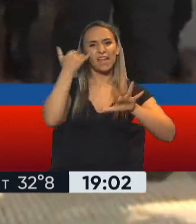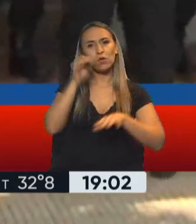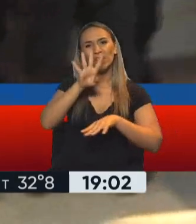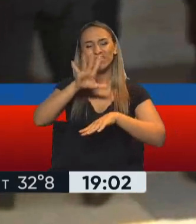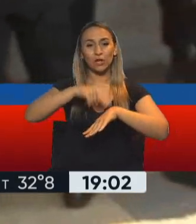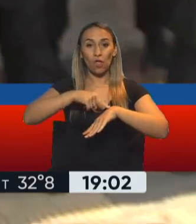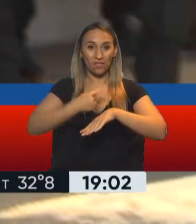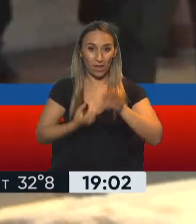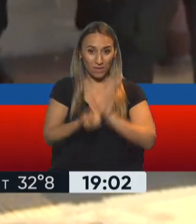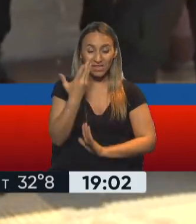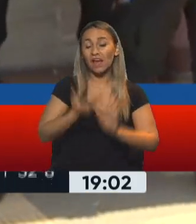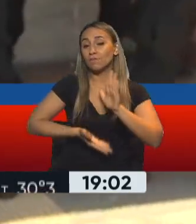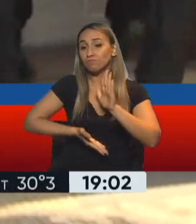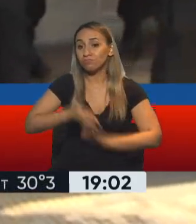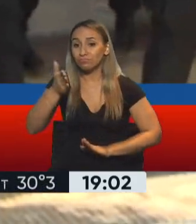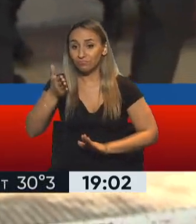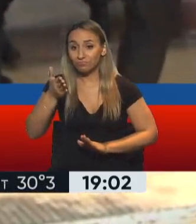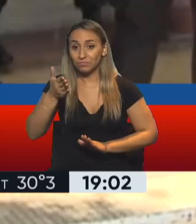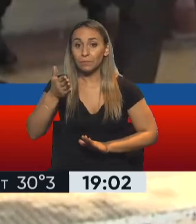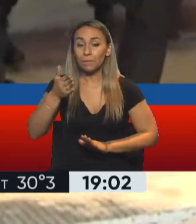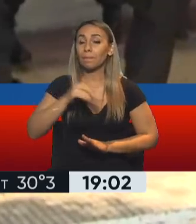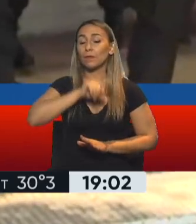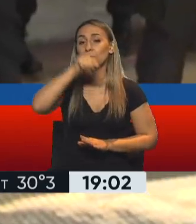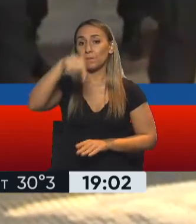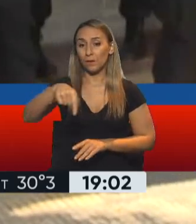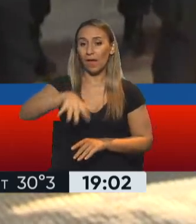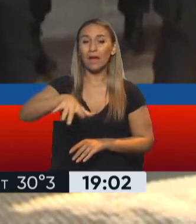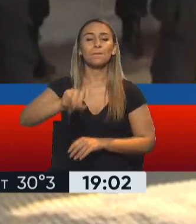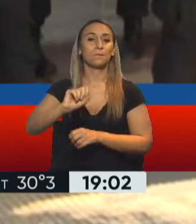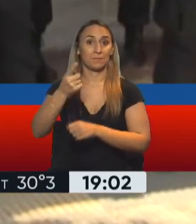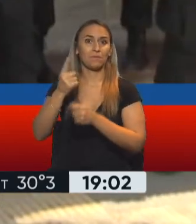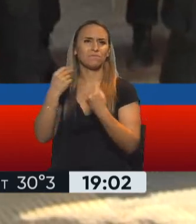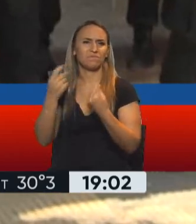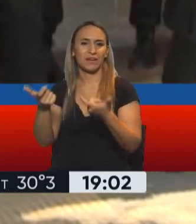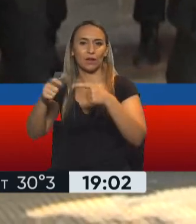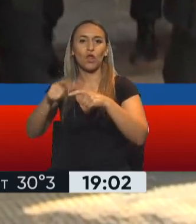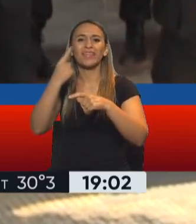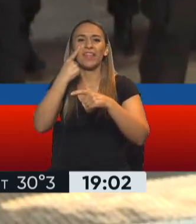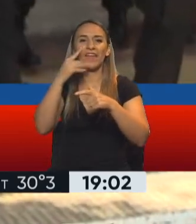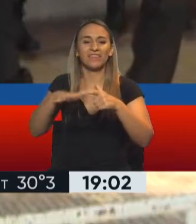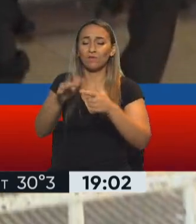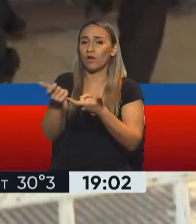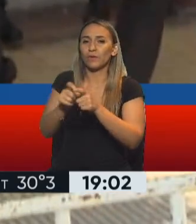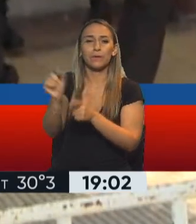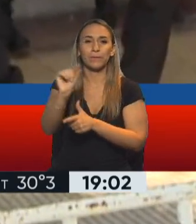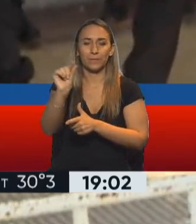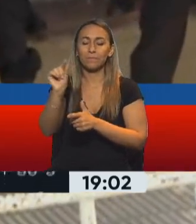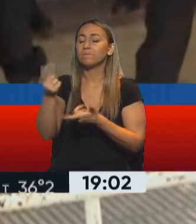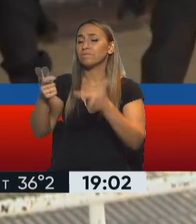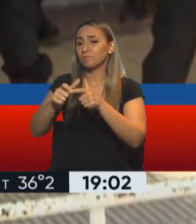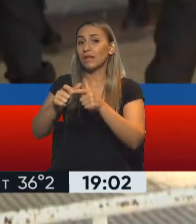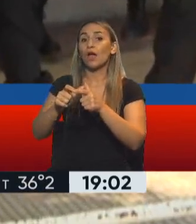7:45. Llegó aquí primero para reunirse con el intendente. Tuvo una breve reunión acompañado